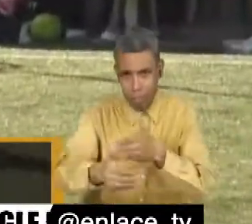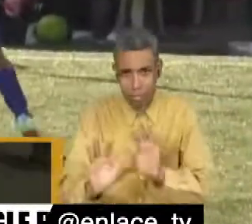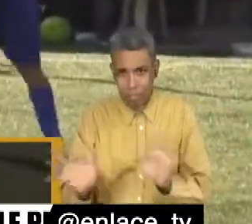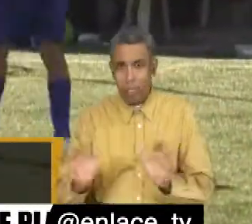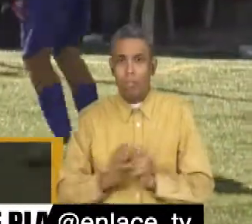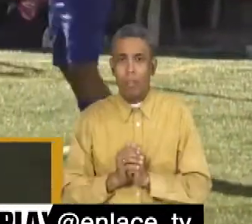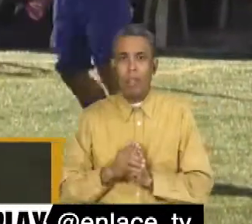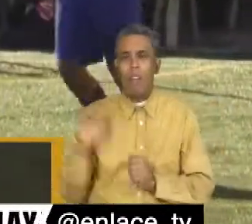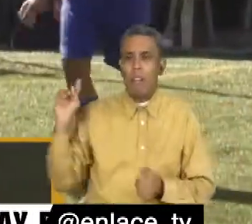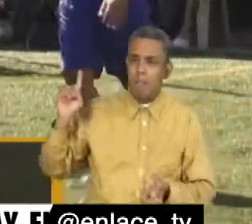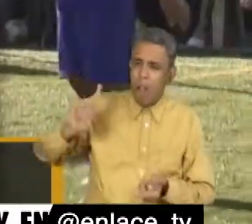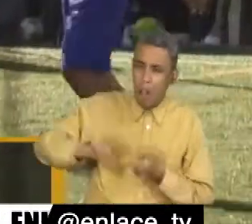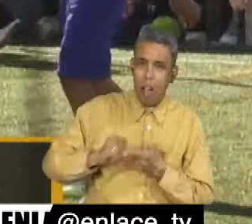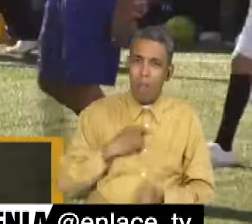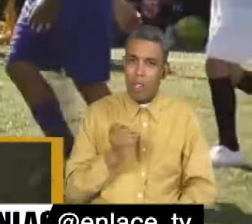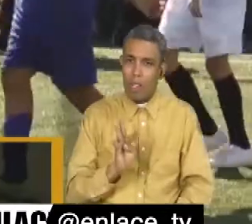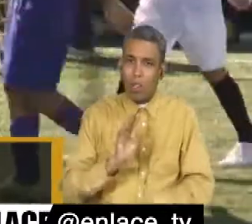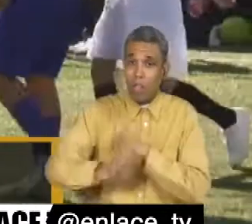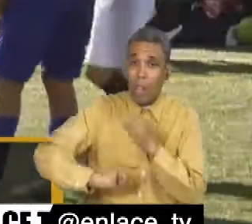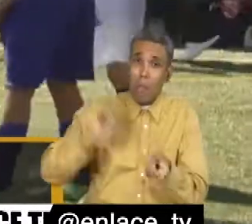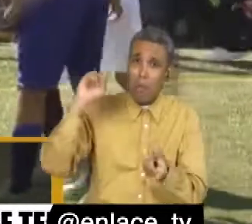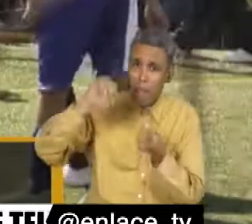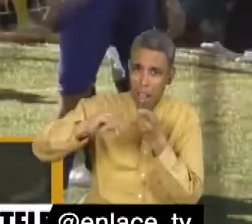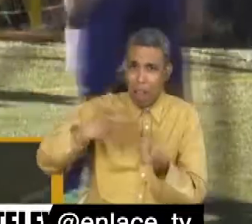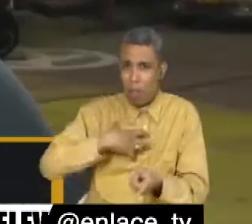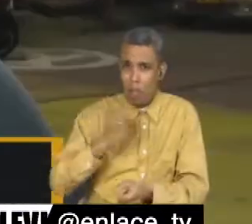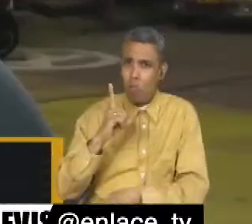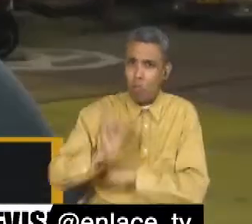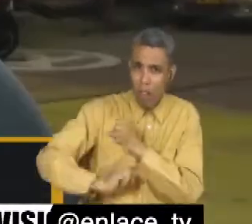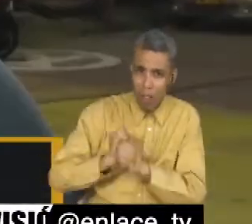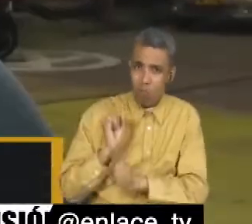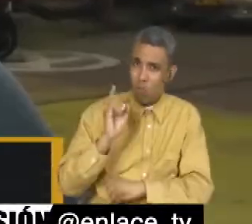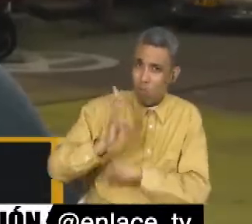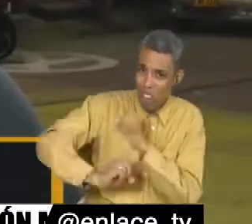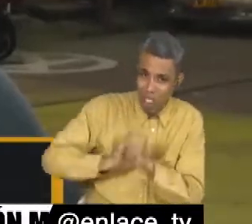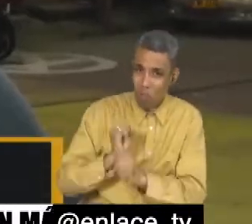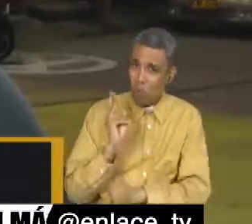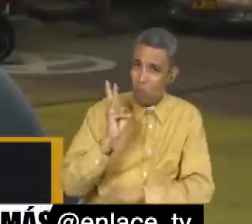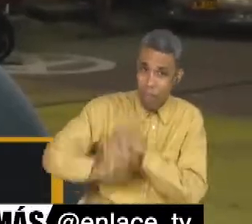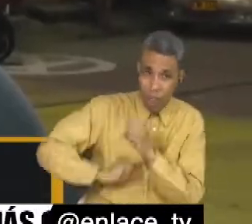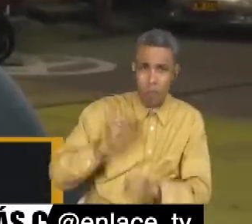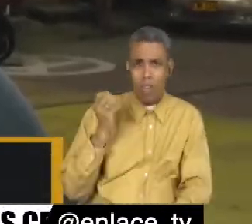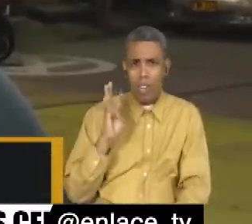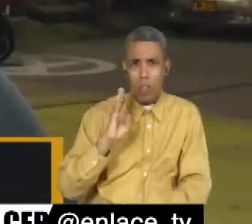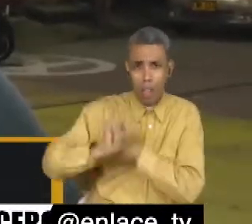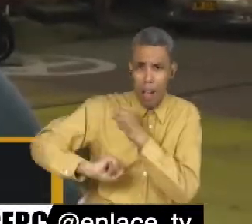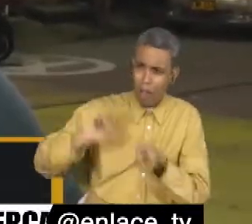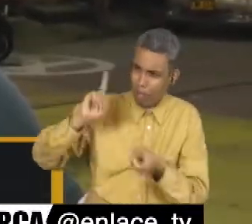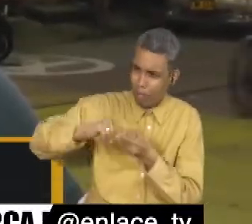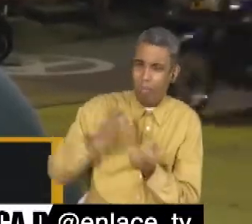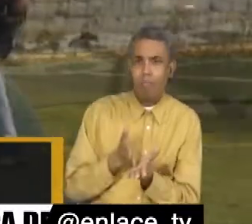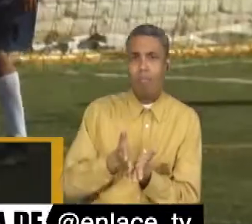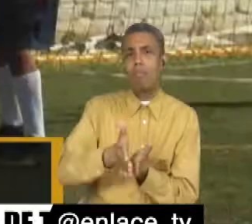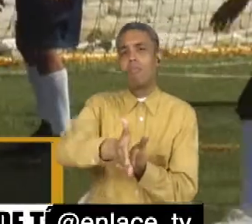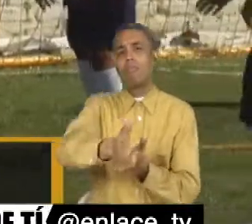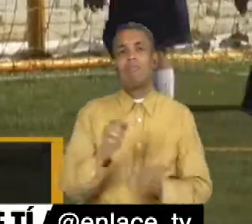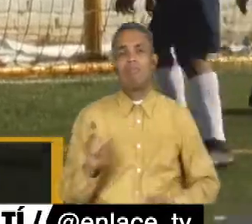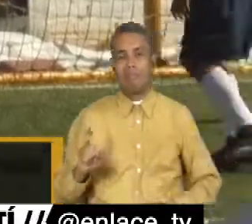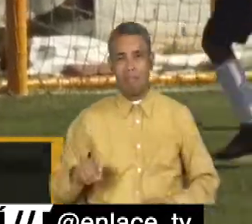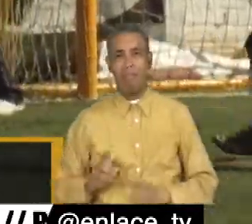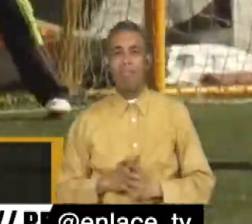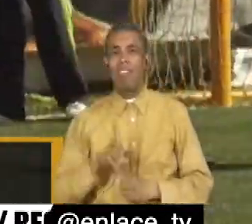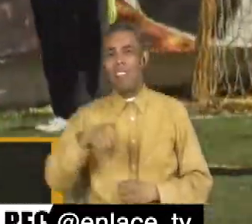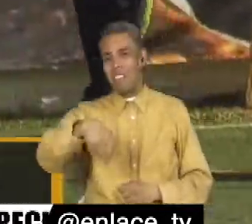evento deportivo en la ciudad que reúne a los mejores equipos de Barranca Bermeja. 14 años, desde hace 14 años se realiza la Copa Yogurcito en Barranca